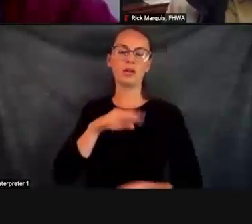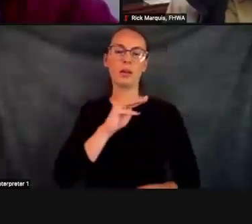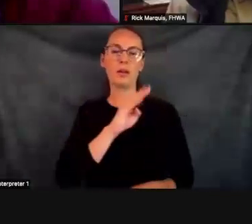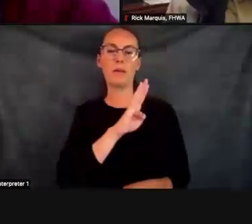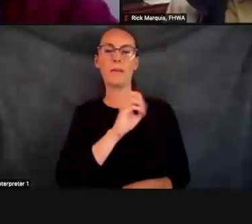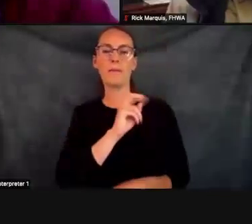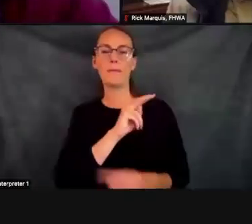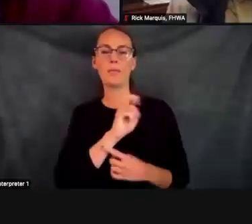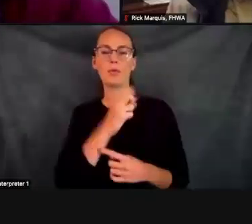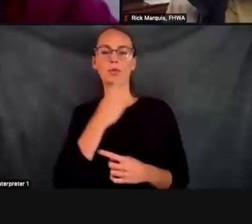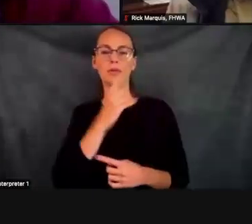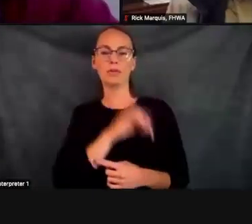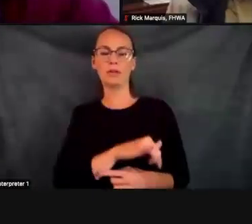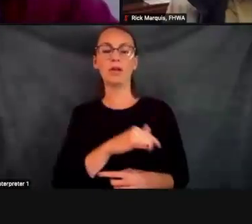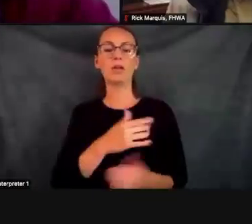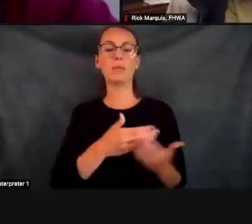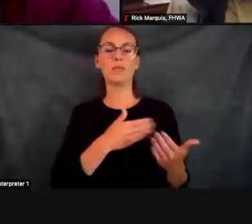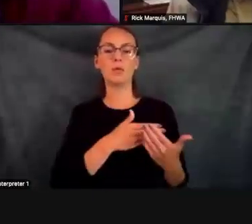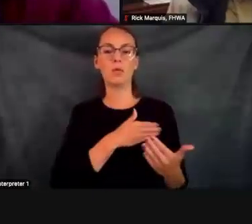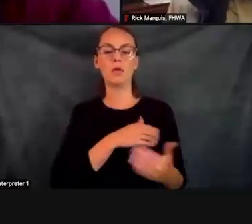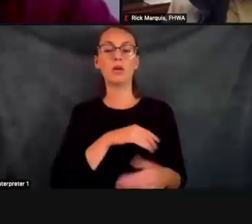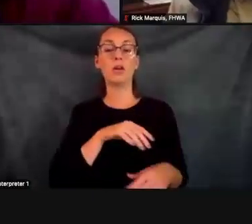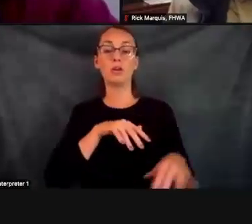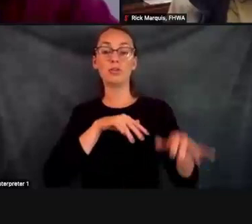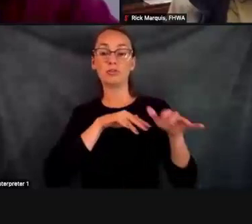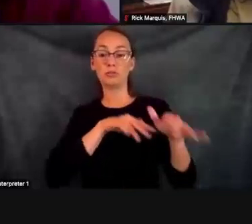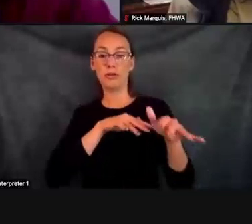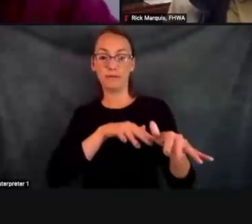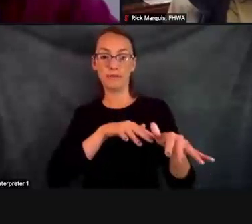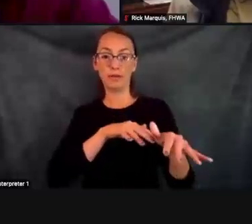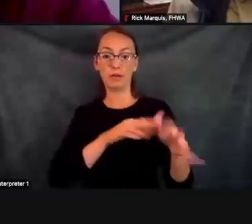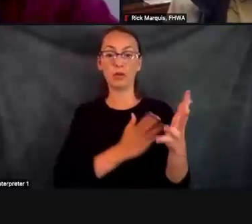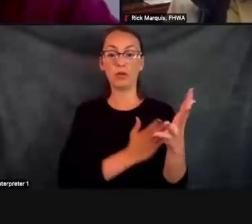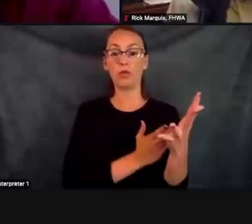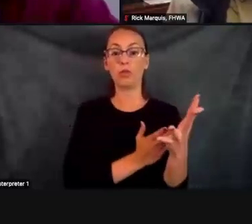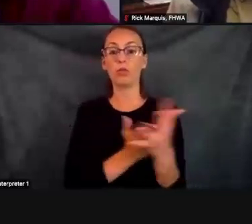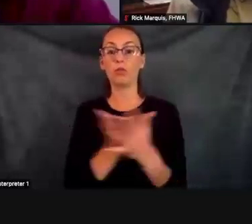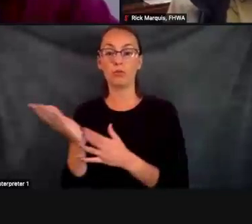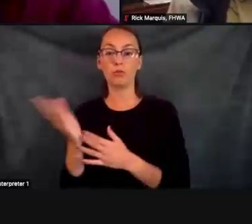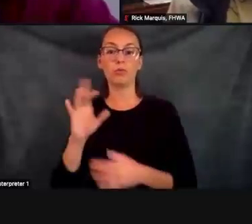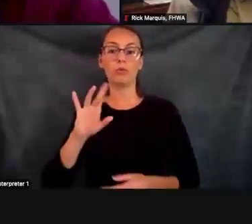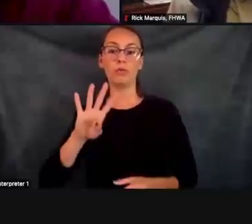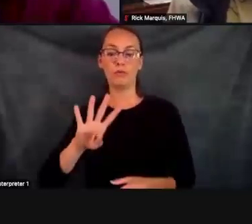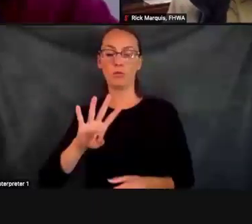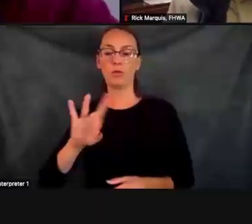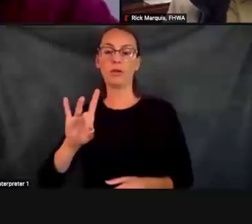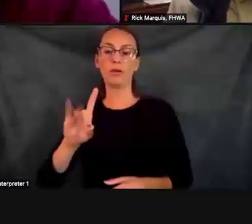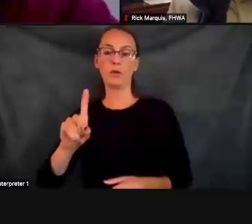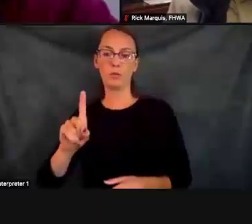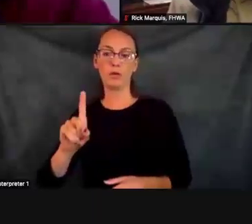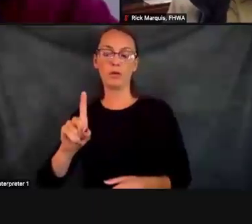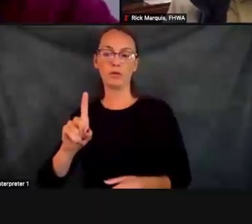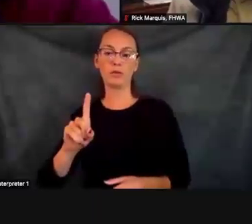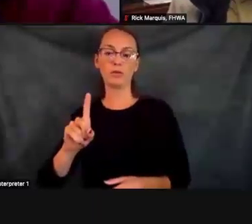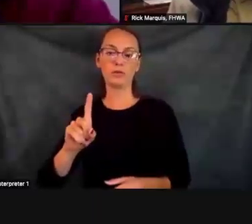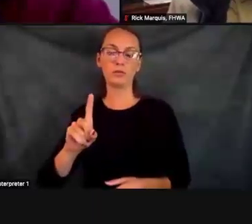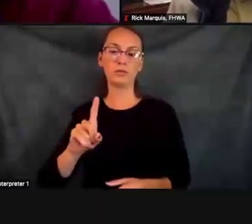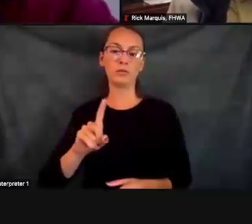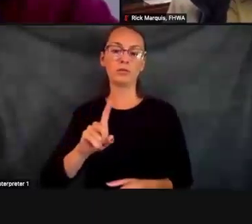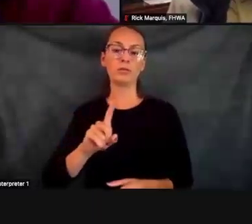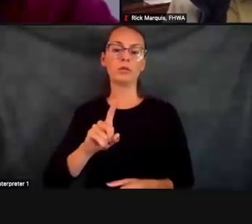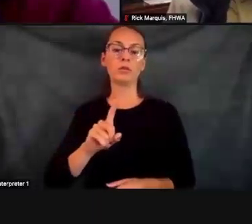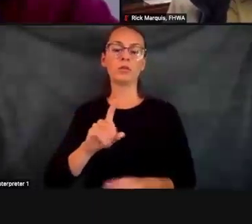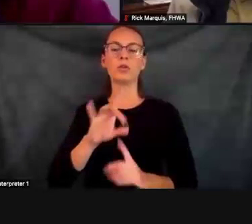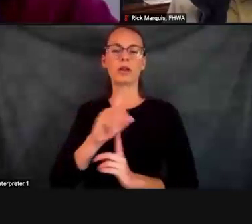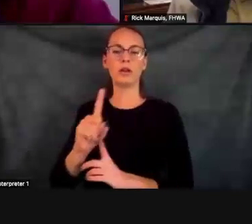eso en mis comentarios por escrito, y el tráfico que pasa de ruta 81.